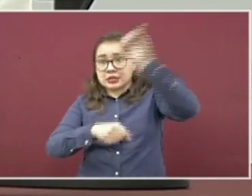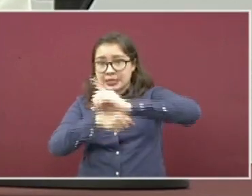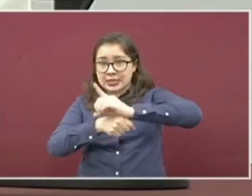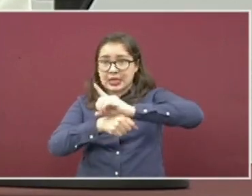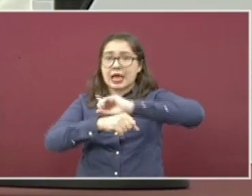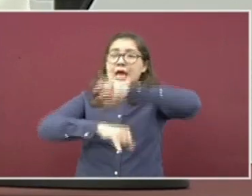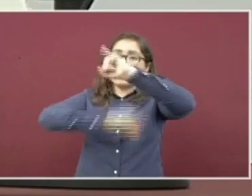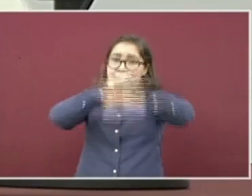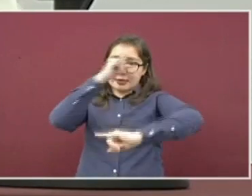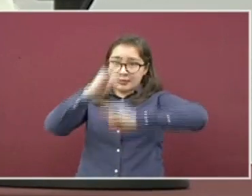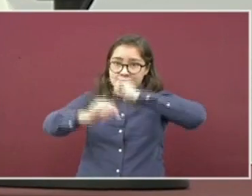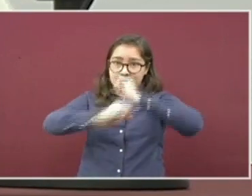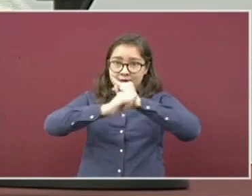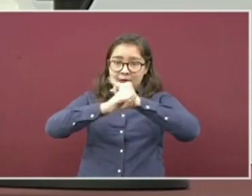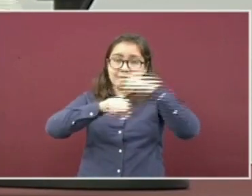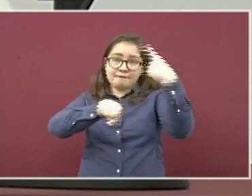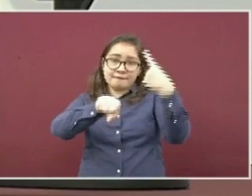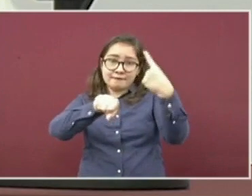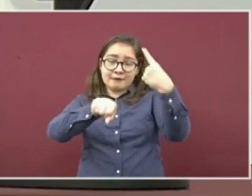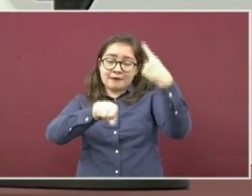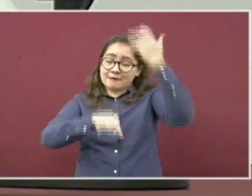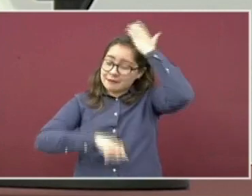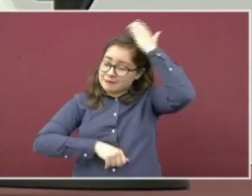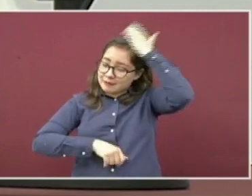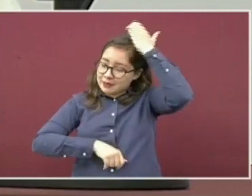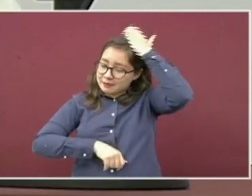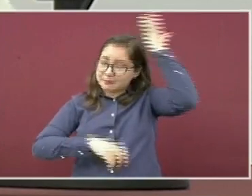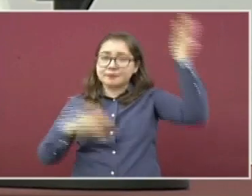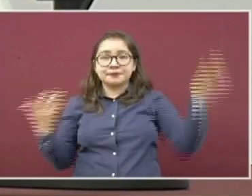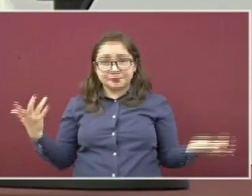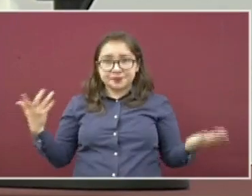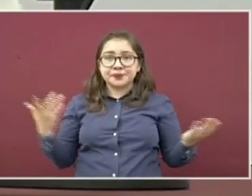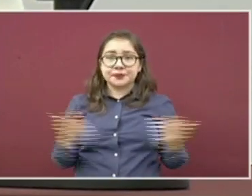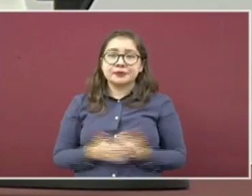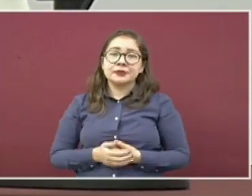de la Enfermería. Sin embargo, como es costumbre,